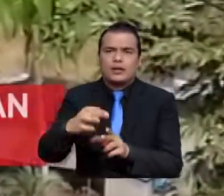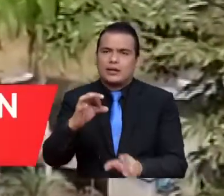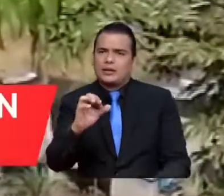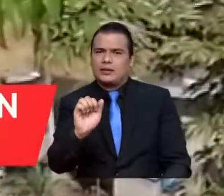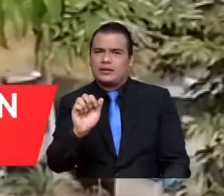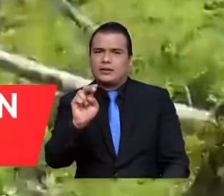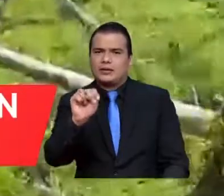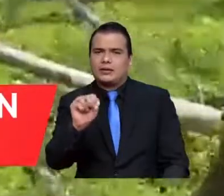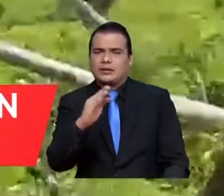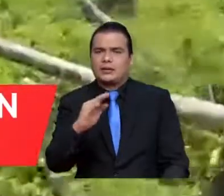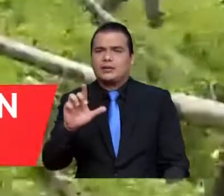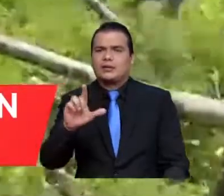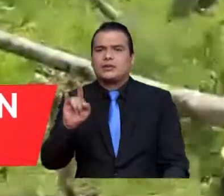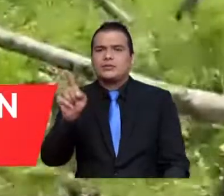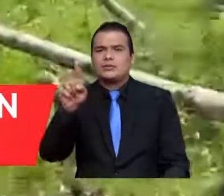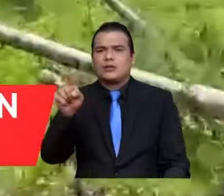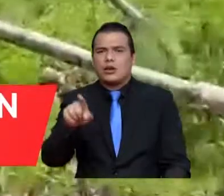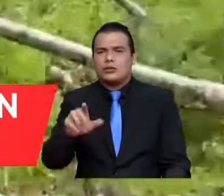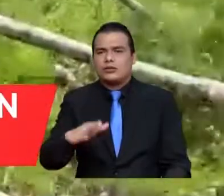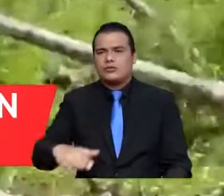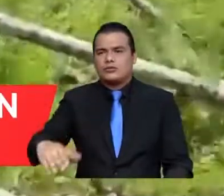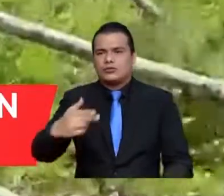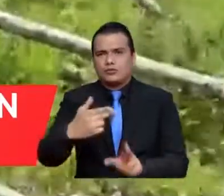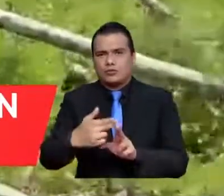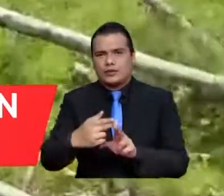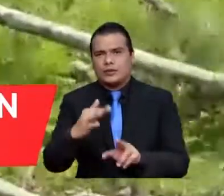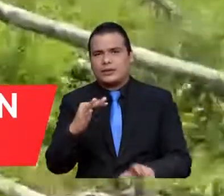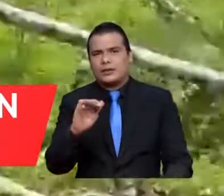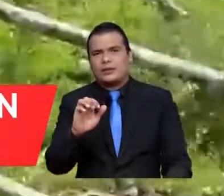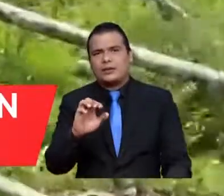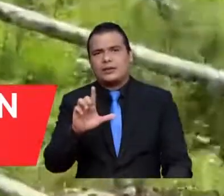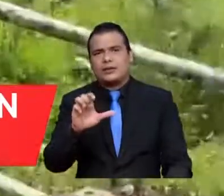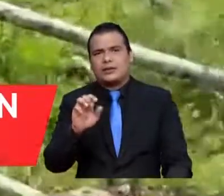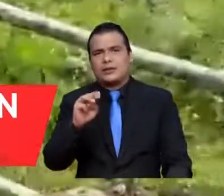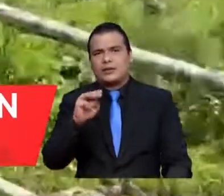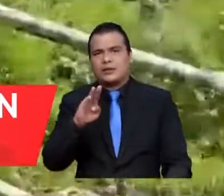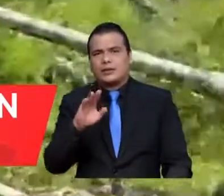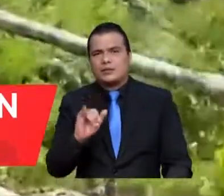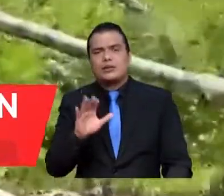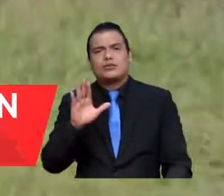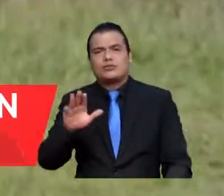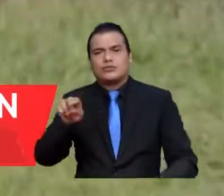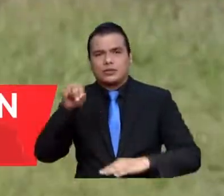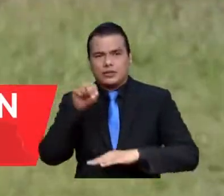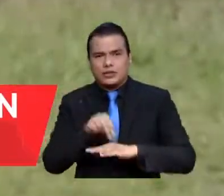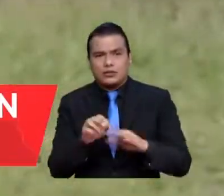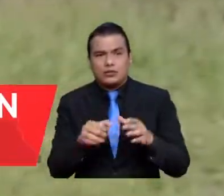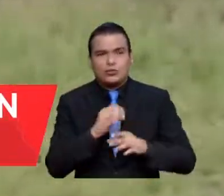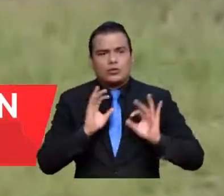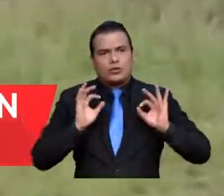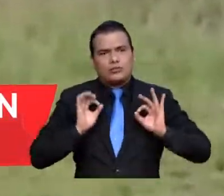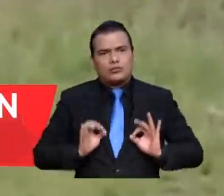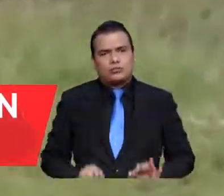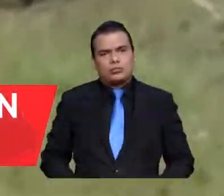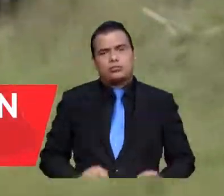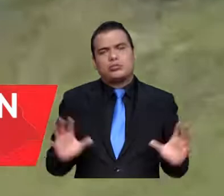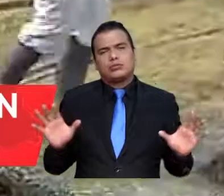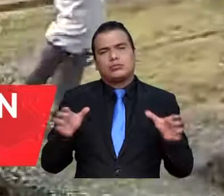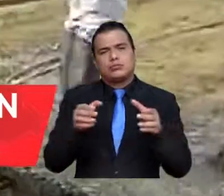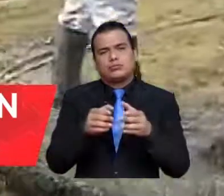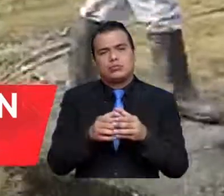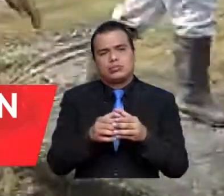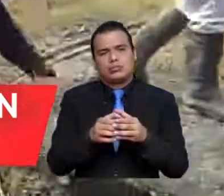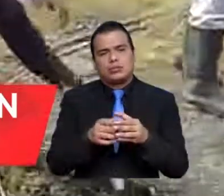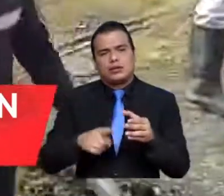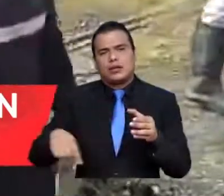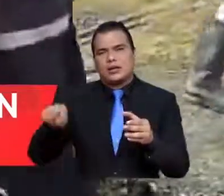de Maguipayán, en la región del Tenembí, en Nariño, donde un pelotón de 32 militares tuvo que ser reubicado luego que habitantes de 18 veredas llegaran a